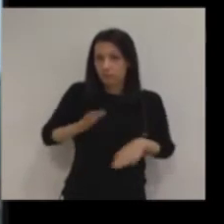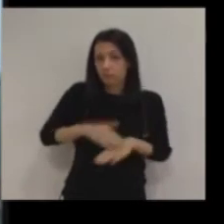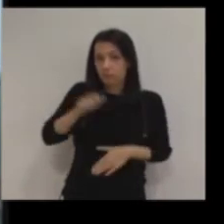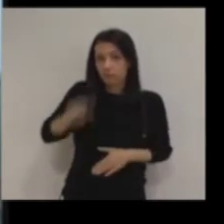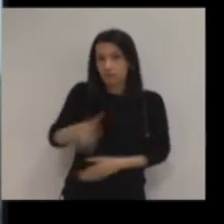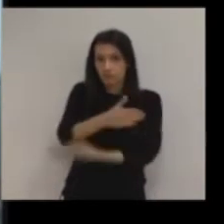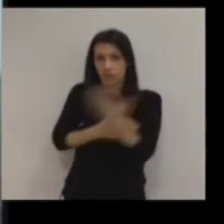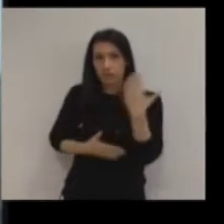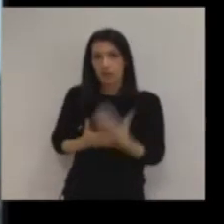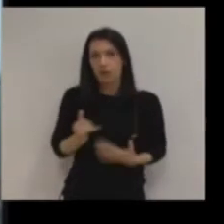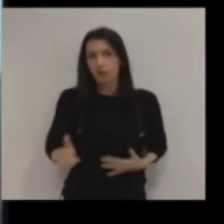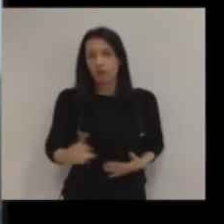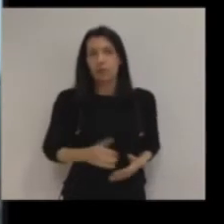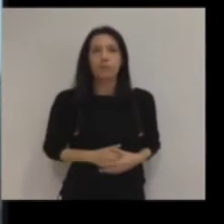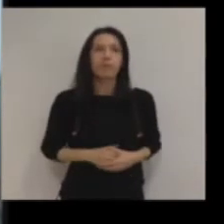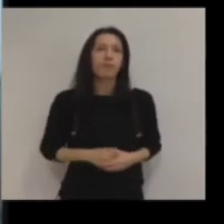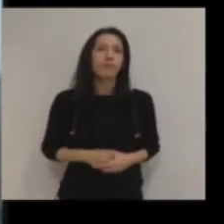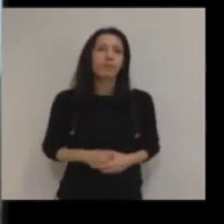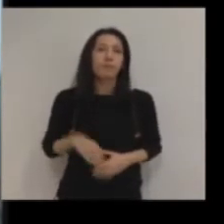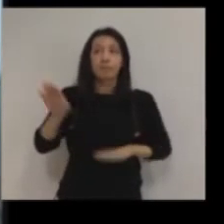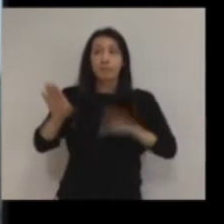persona con discapacidad.